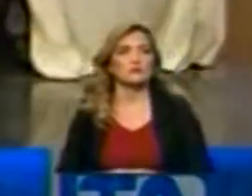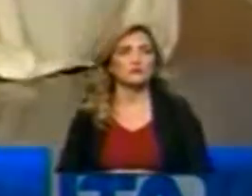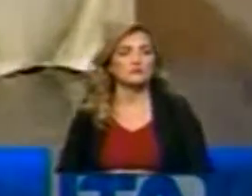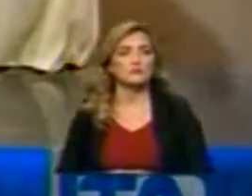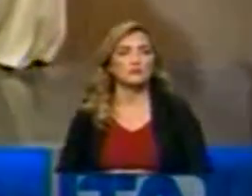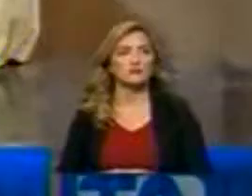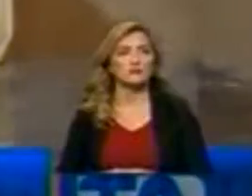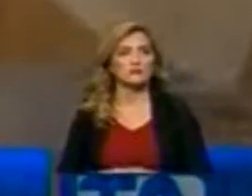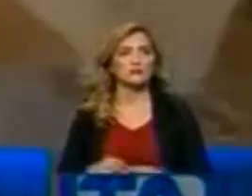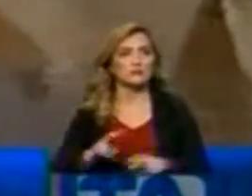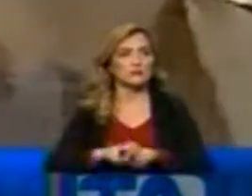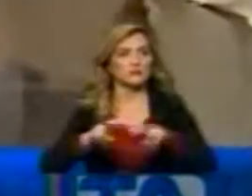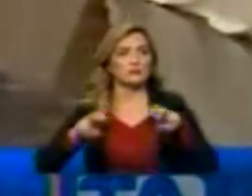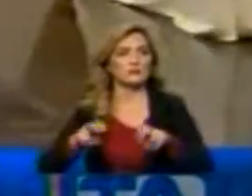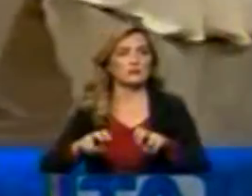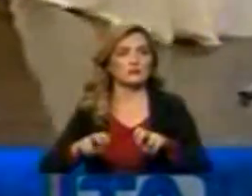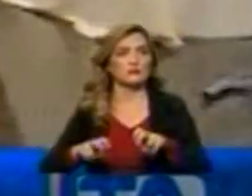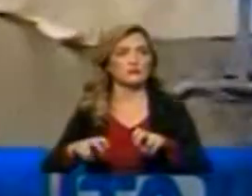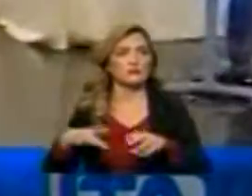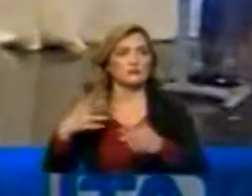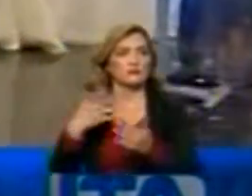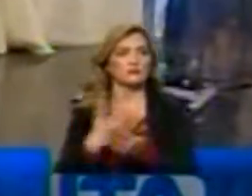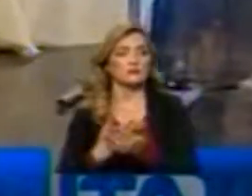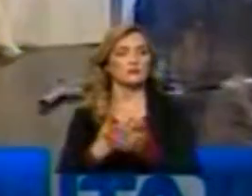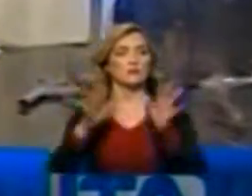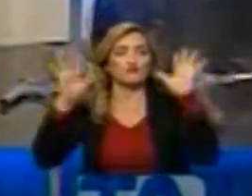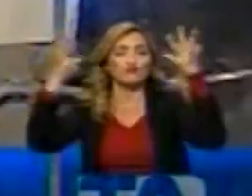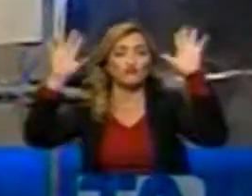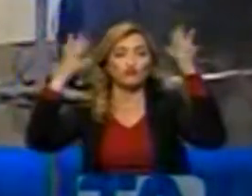Ya en la sala fue recibida entre aplausos.